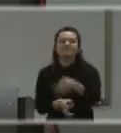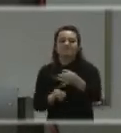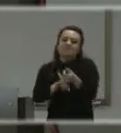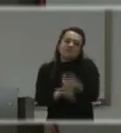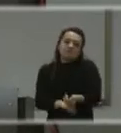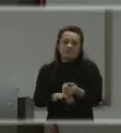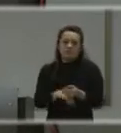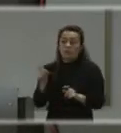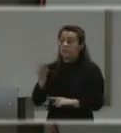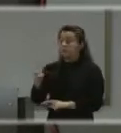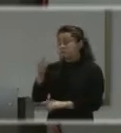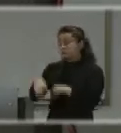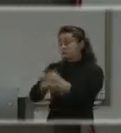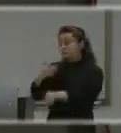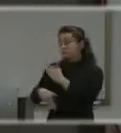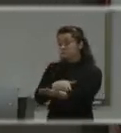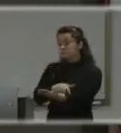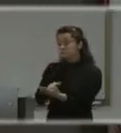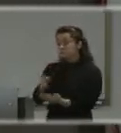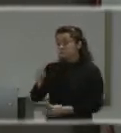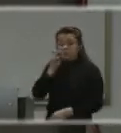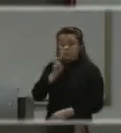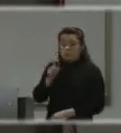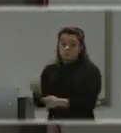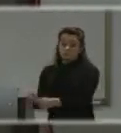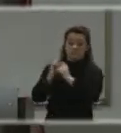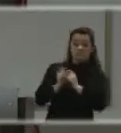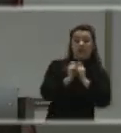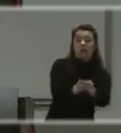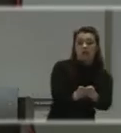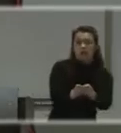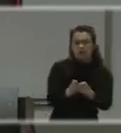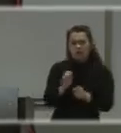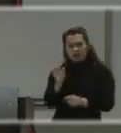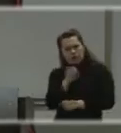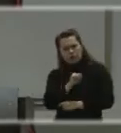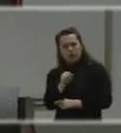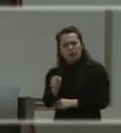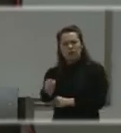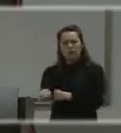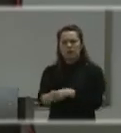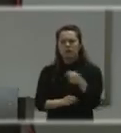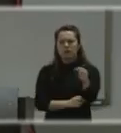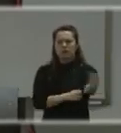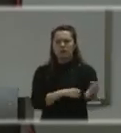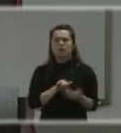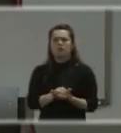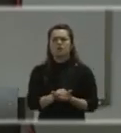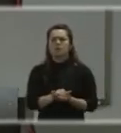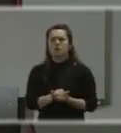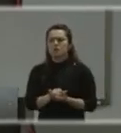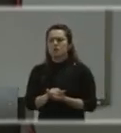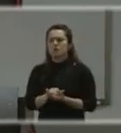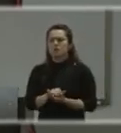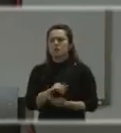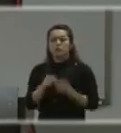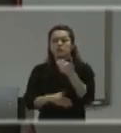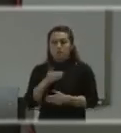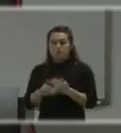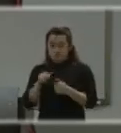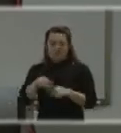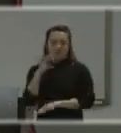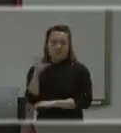destino de las personas también en relación con su sexualidad. Entonces, una de las principales razones por las que se inician procesos de interdicción